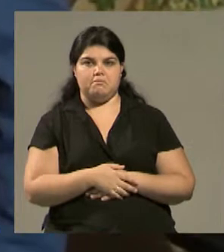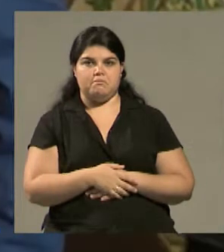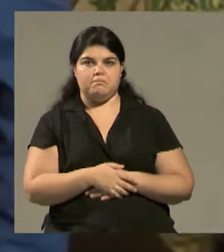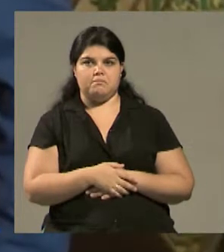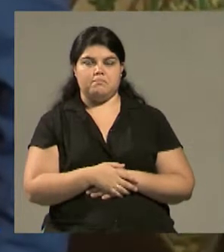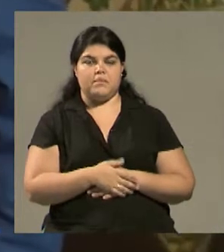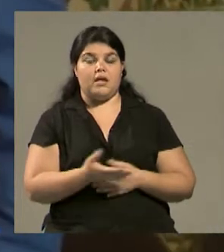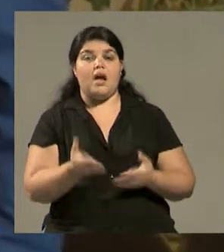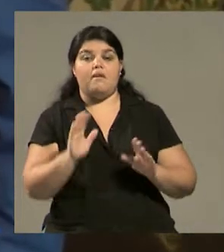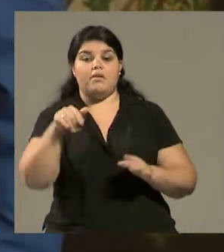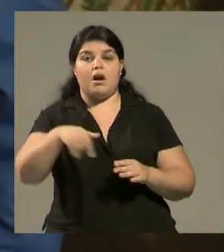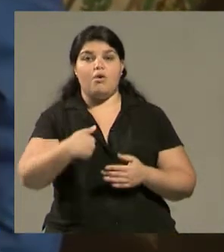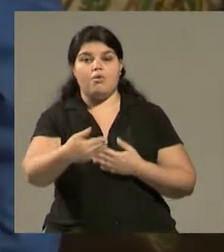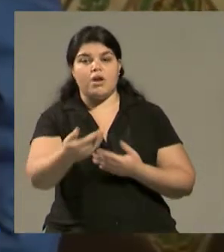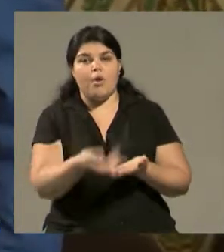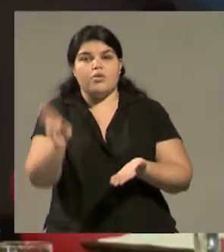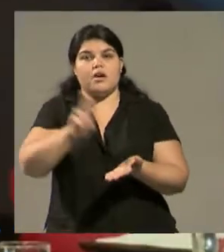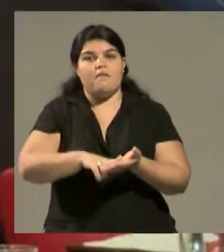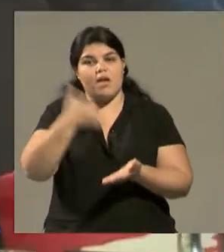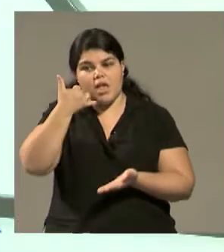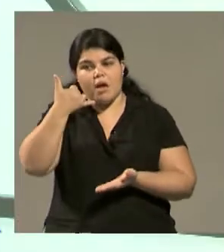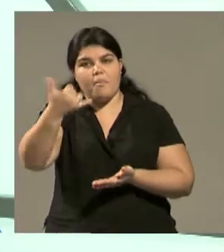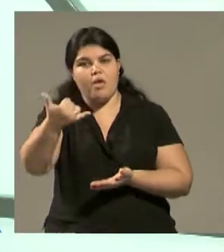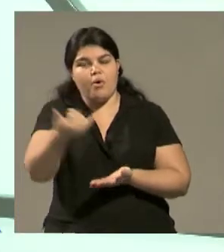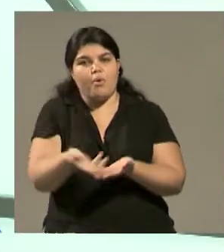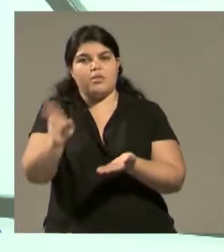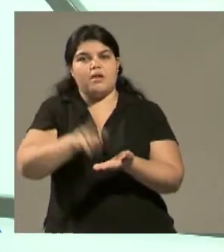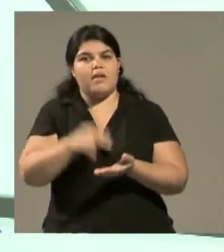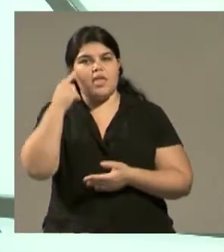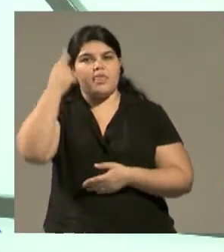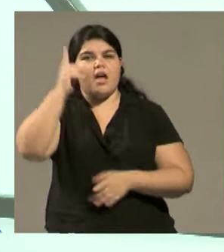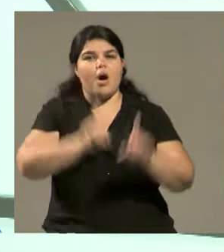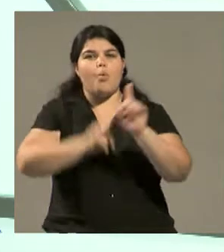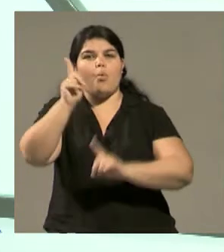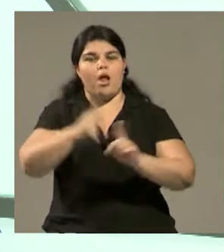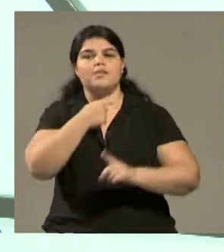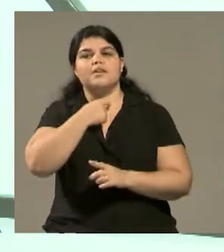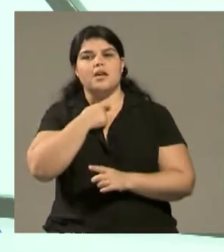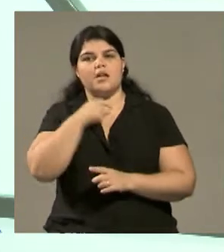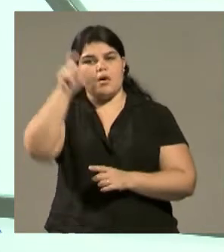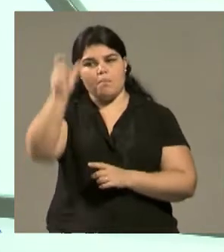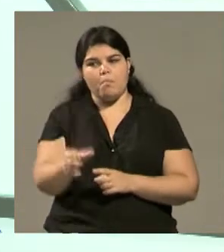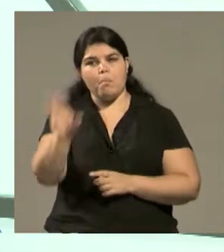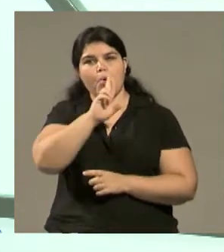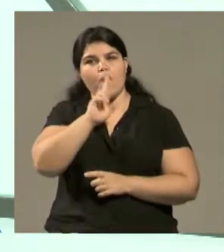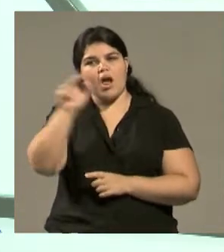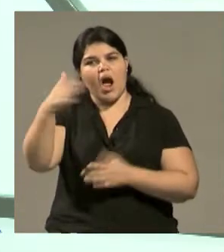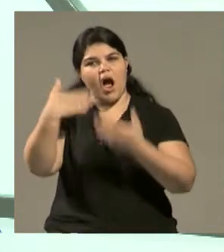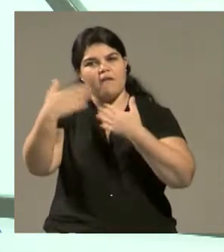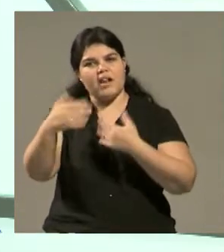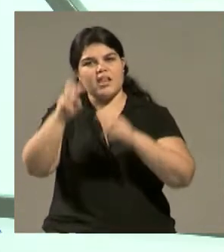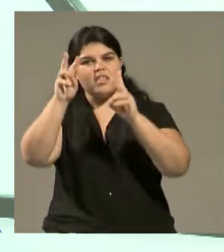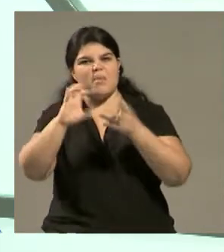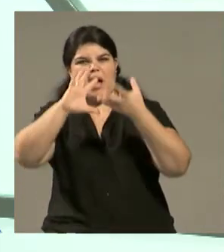Vamos a ver si podemos retomar la comunicación. Justamente la idea era tratar de hablar un poco de esta crisis social, política